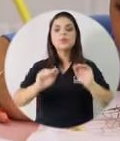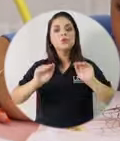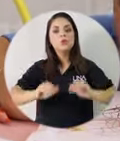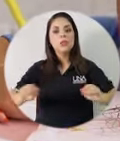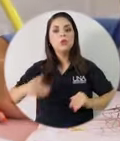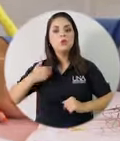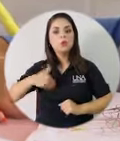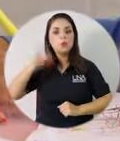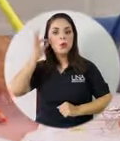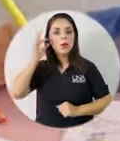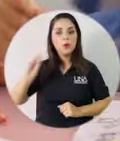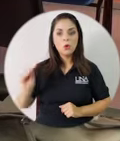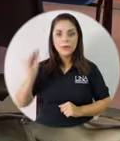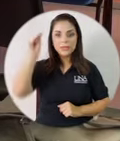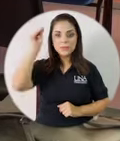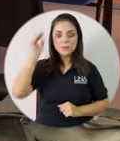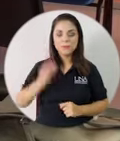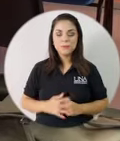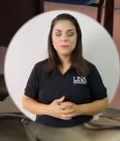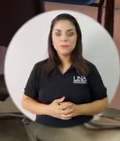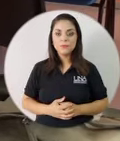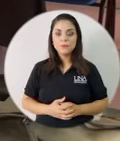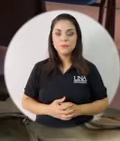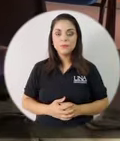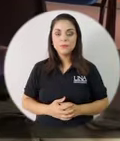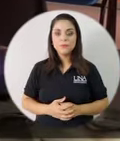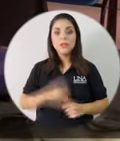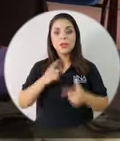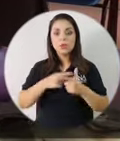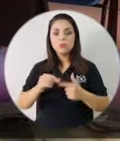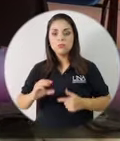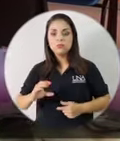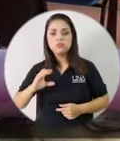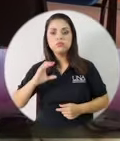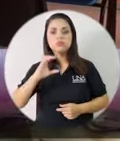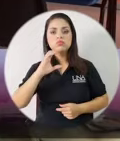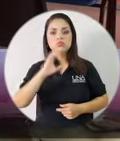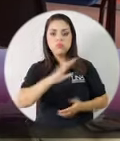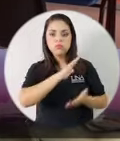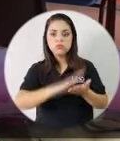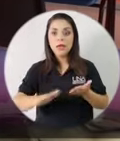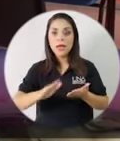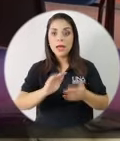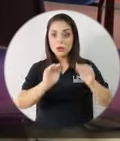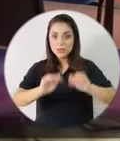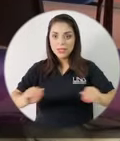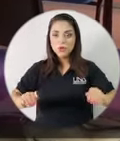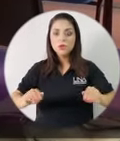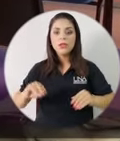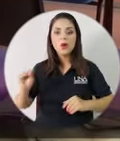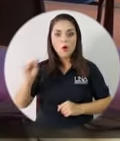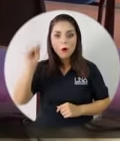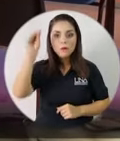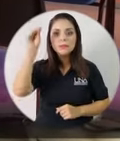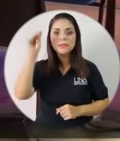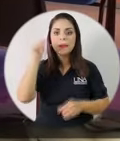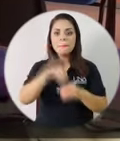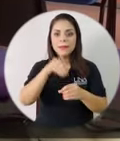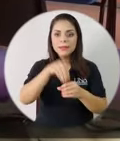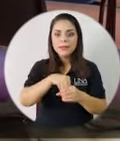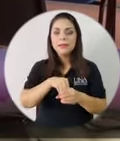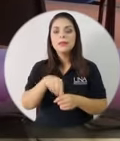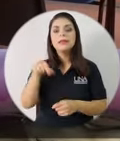derechos de los niños, de las niñas y de los adolescentes. Por cuanto la inversión que hagamos en niñez y